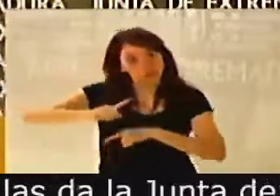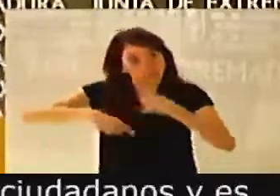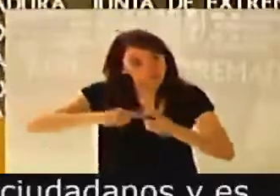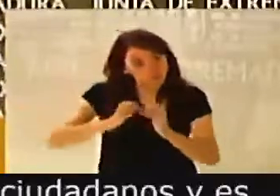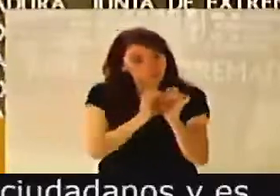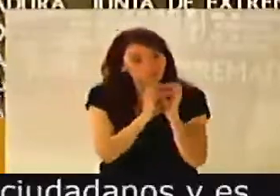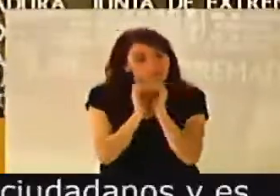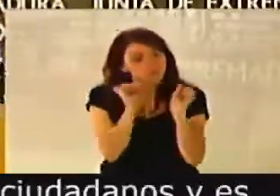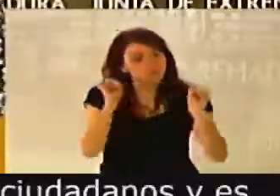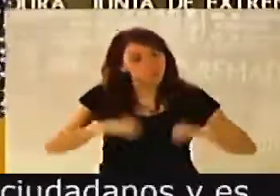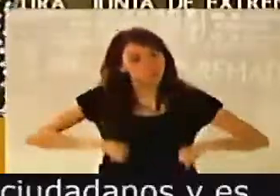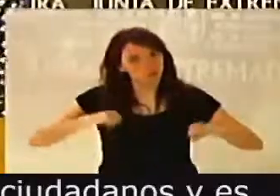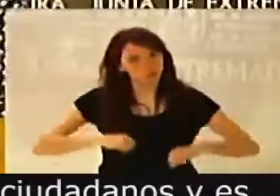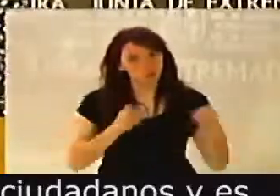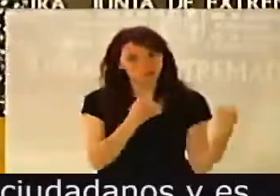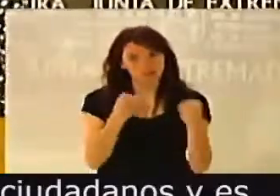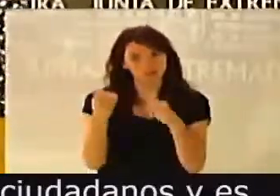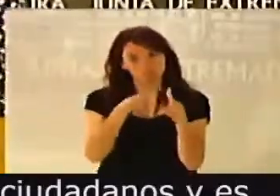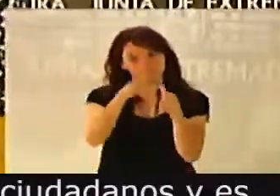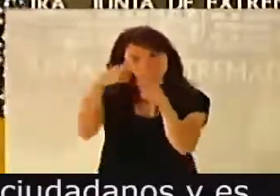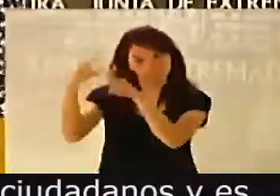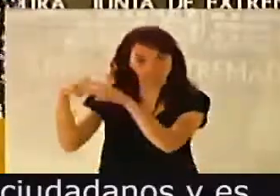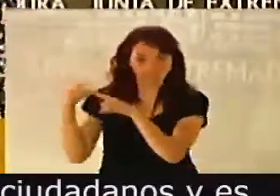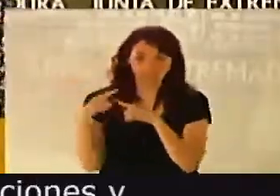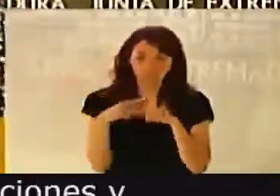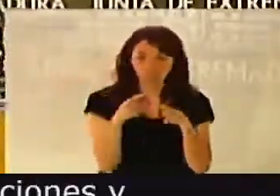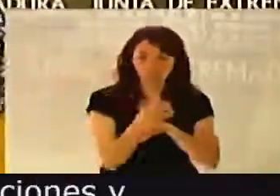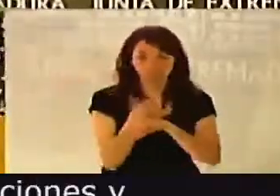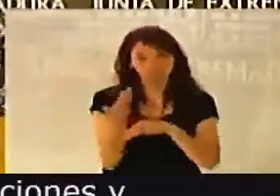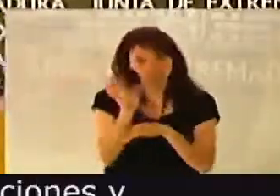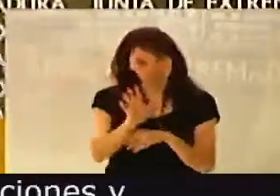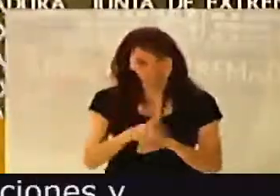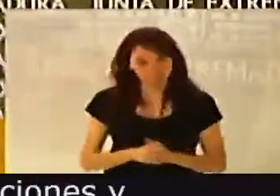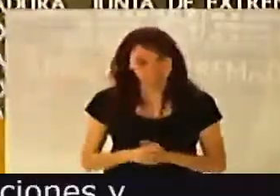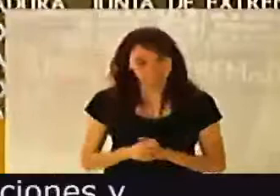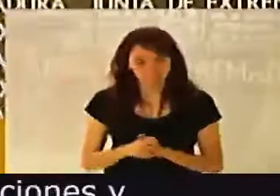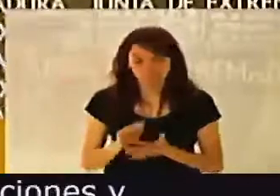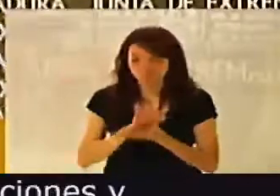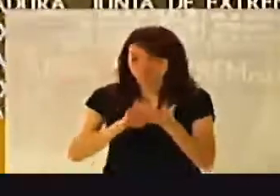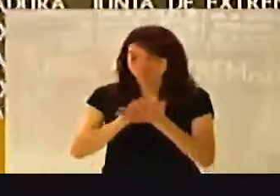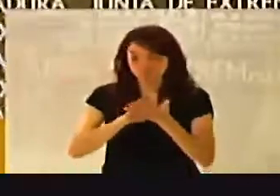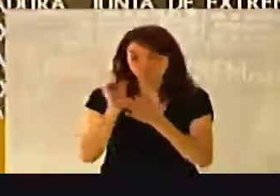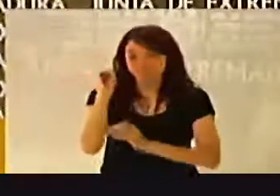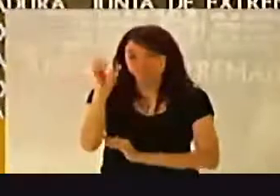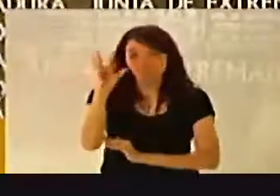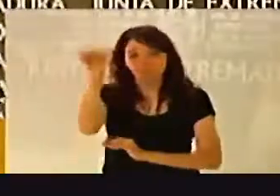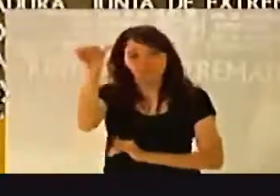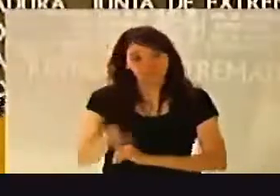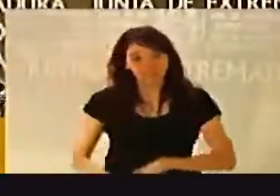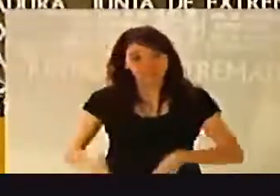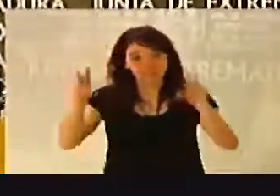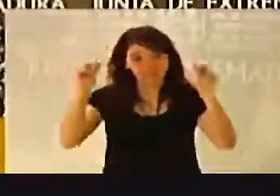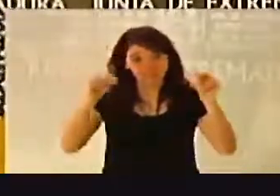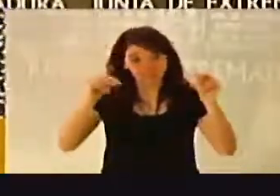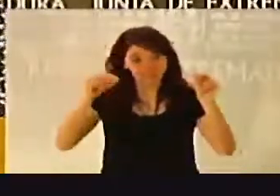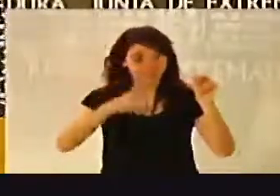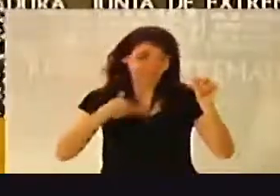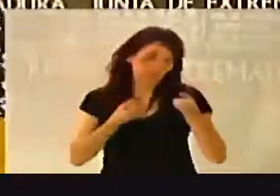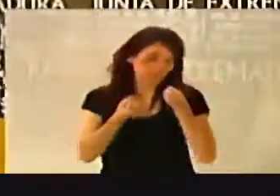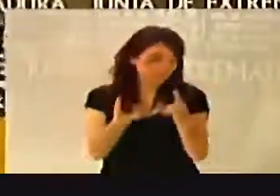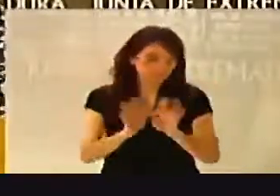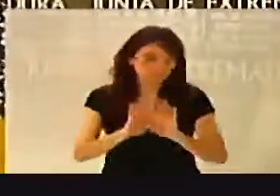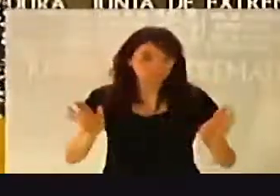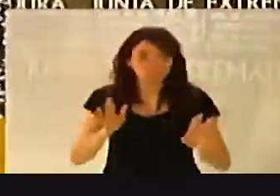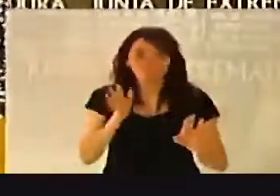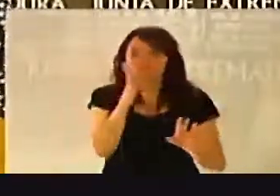distintas instituciones y representantes de los ciudadanos. Con esto termino la rueda de prensa, lo que quería trasladarles, y